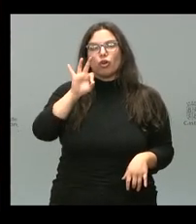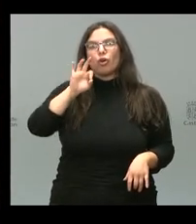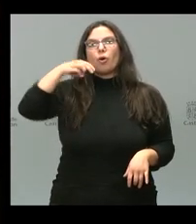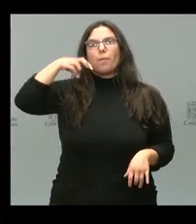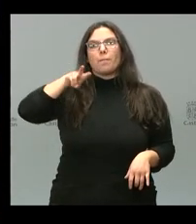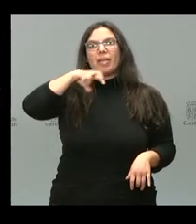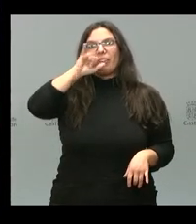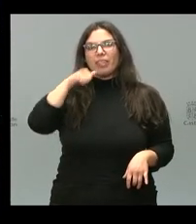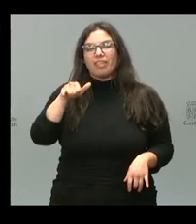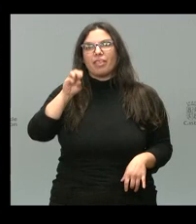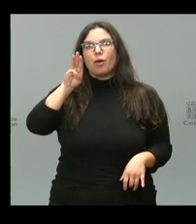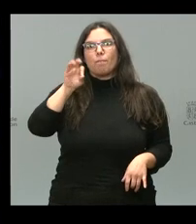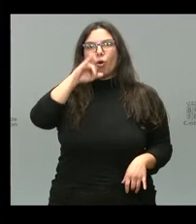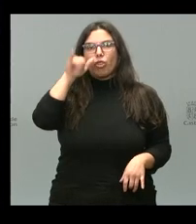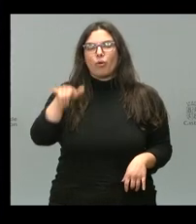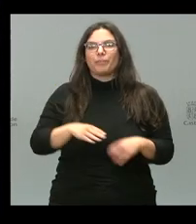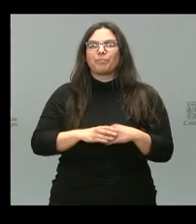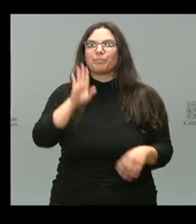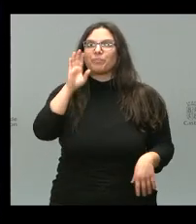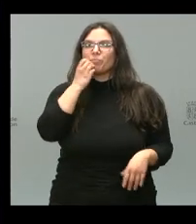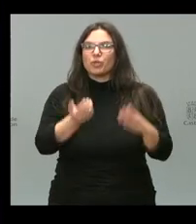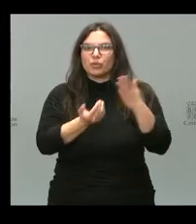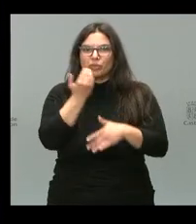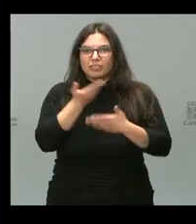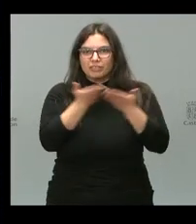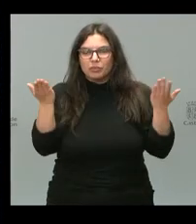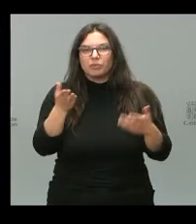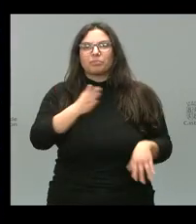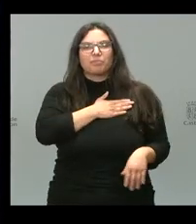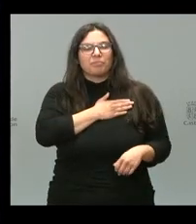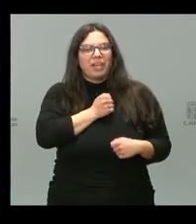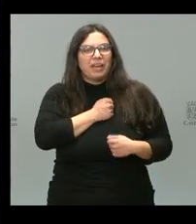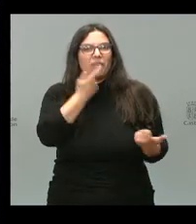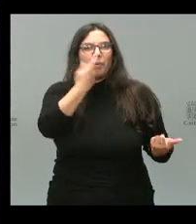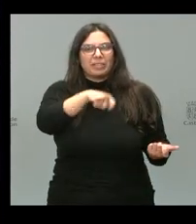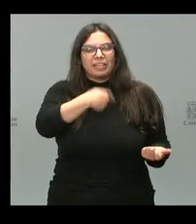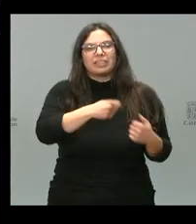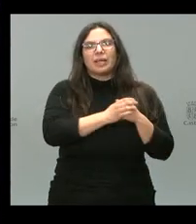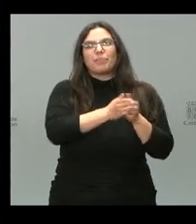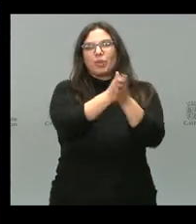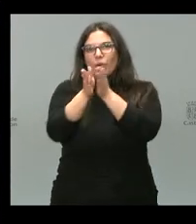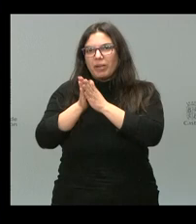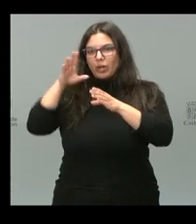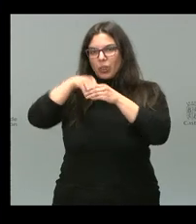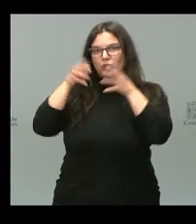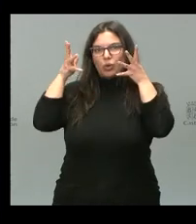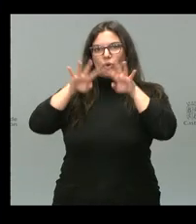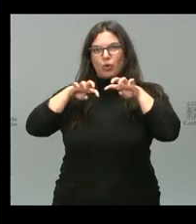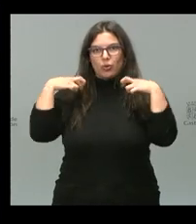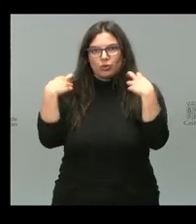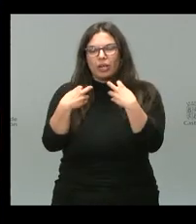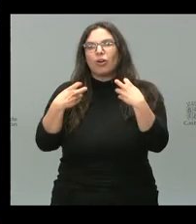Muy bien pues buenos días a todos querido presidente compañeros de del Consejo medios de